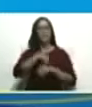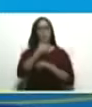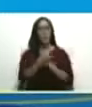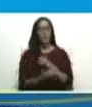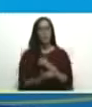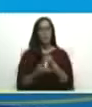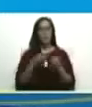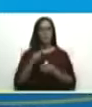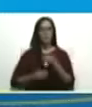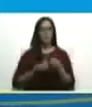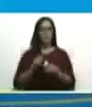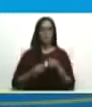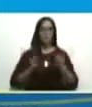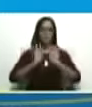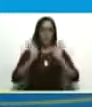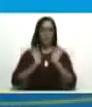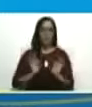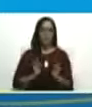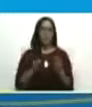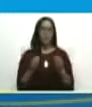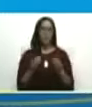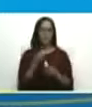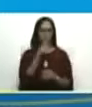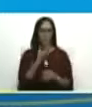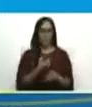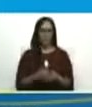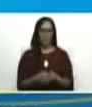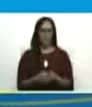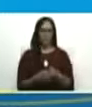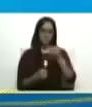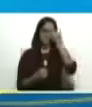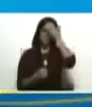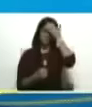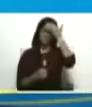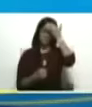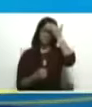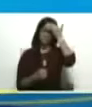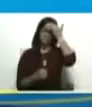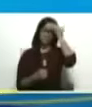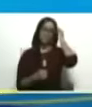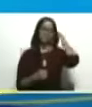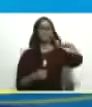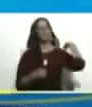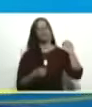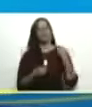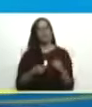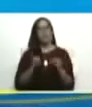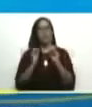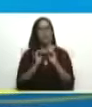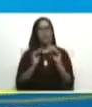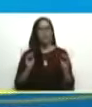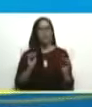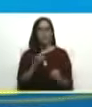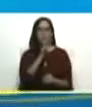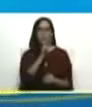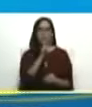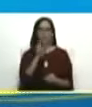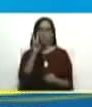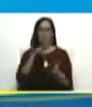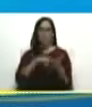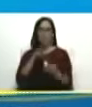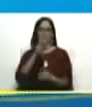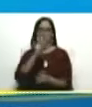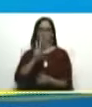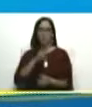sean ejecutados de forma muy eficiente. Bueno, noticias para este 2024. Nosotros vamos a